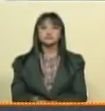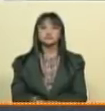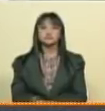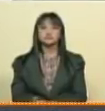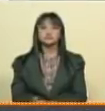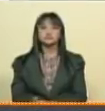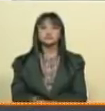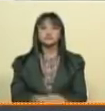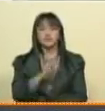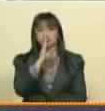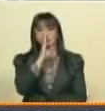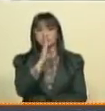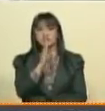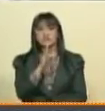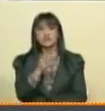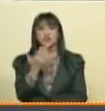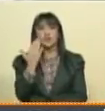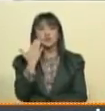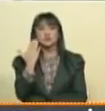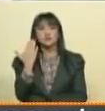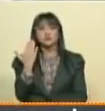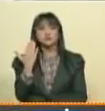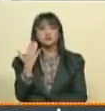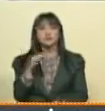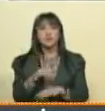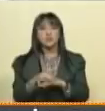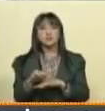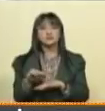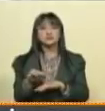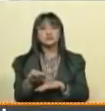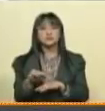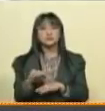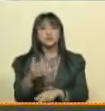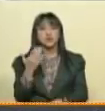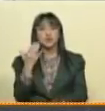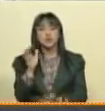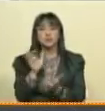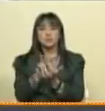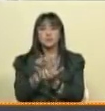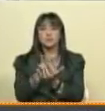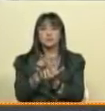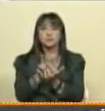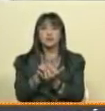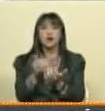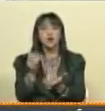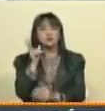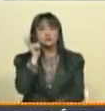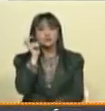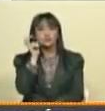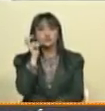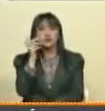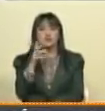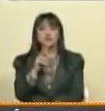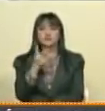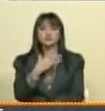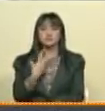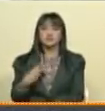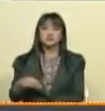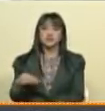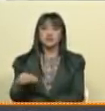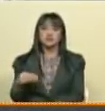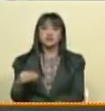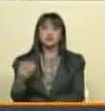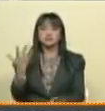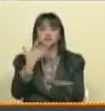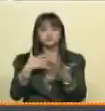Estamos en vivo directo desde el Mirador Manzanillo, en el municipio Antolín del Campo, el estado de Nueva Esparta. A esta hora vamos a escuchar palabras del vicepresidente ejecutivo